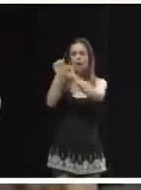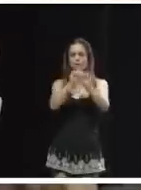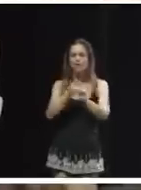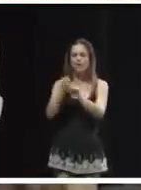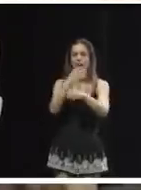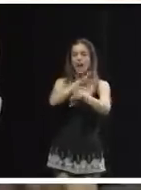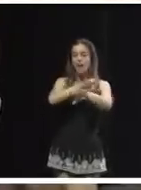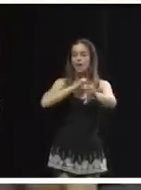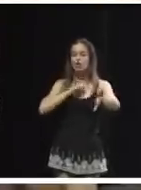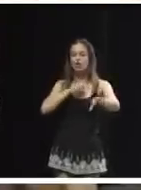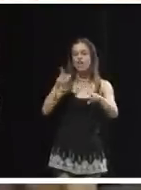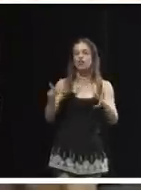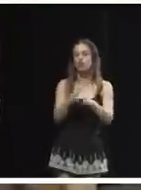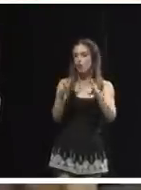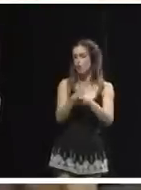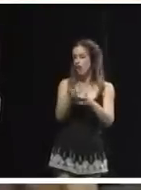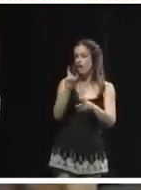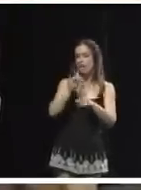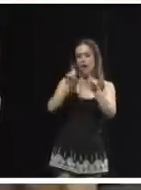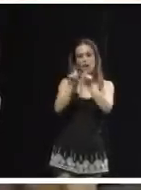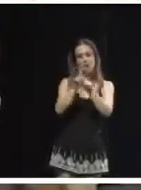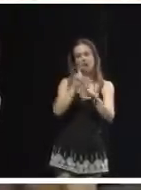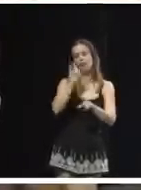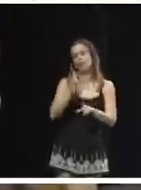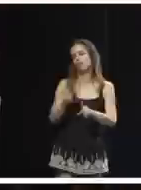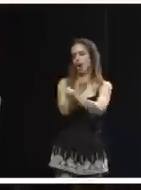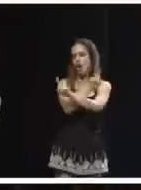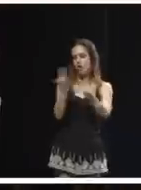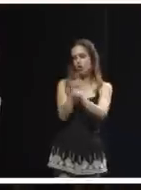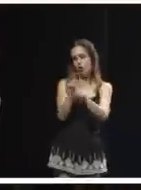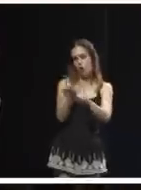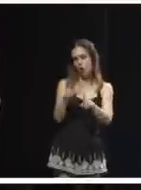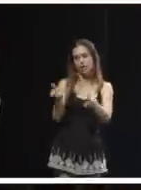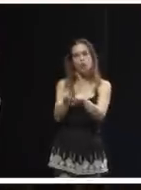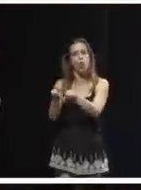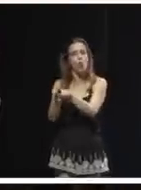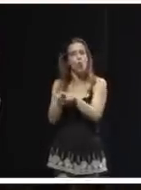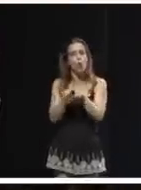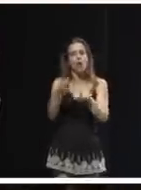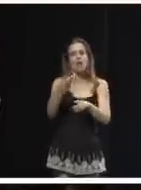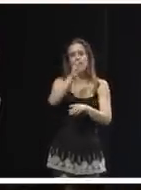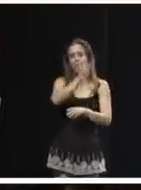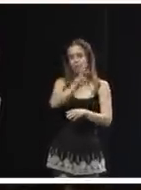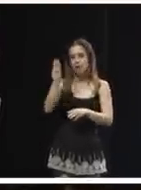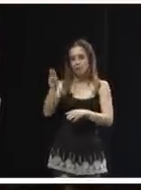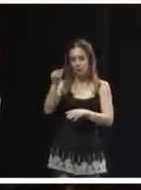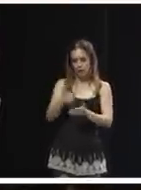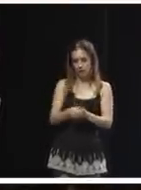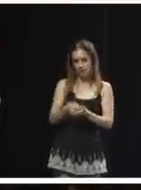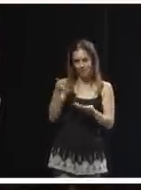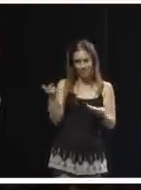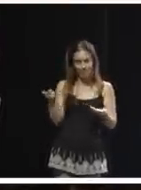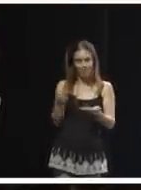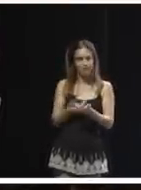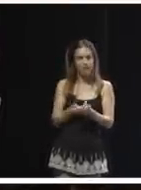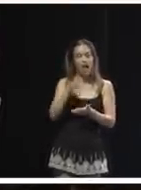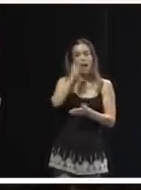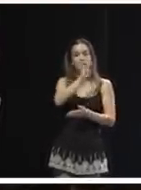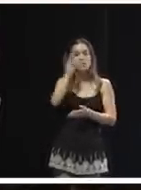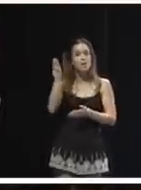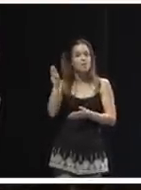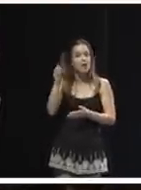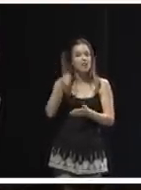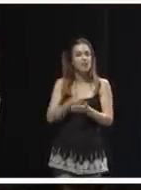social y no a las eléctricas, como hace el Partido Popular. El Partido Popular ya sabemos a quién defiende. El Partido